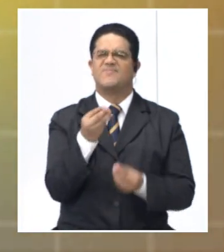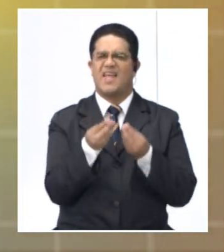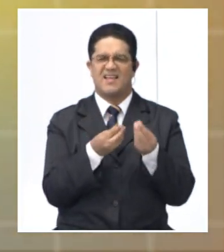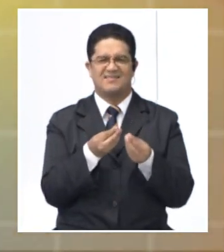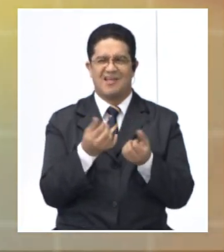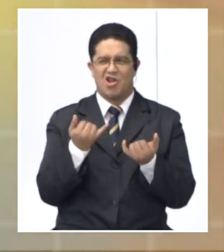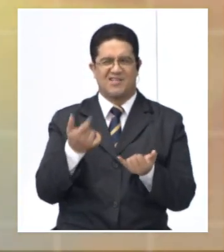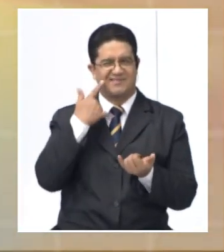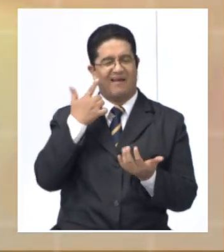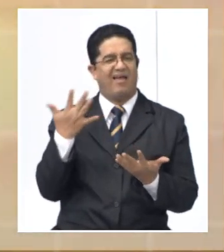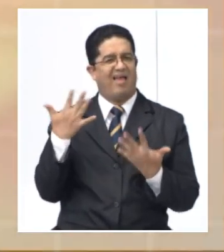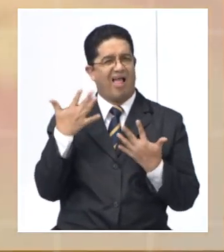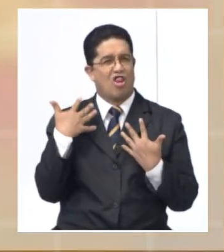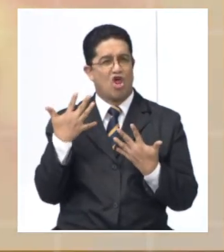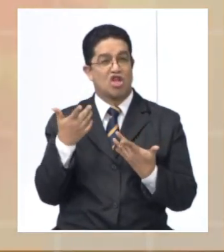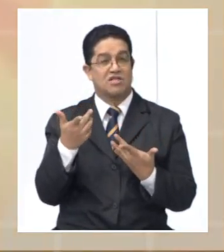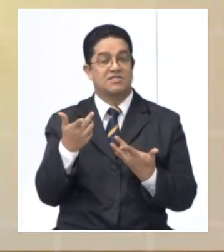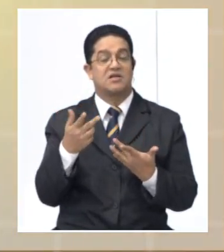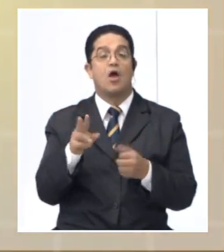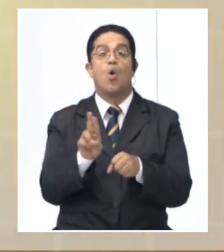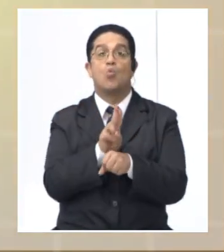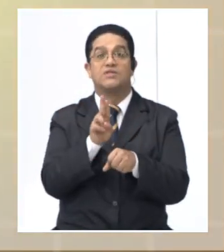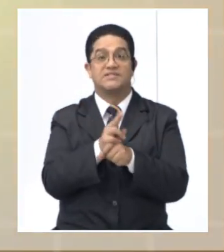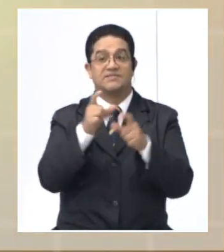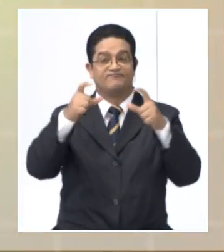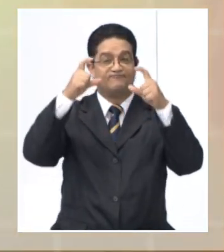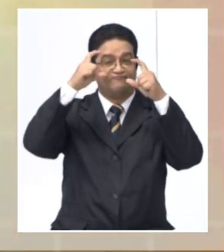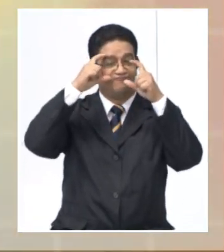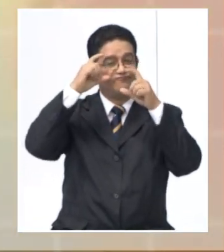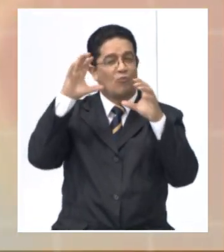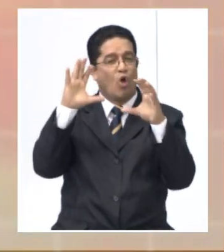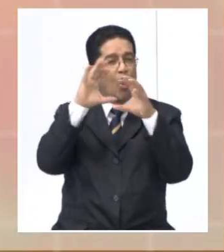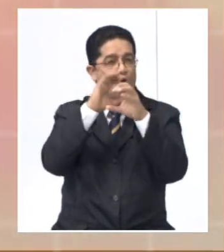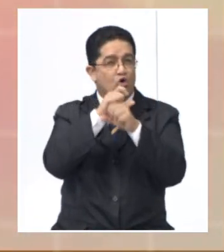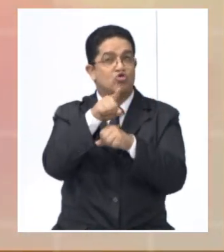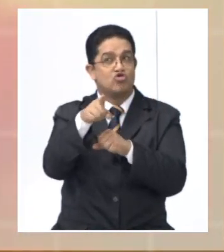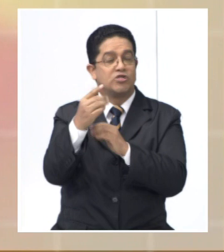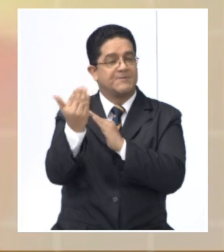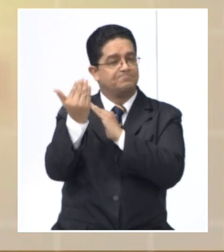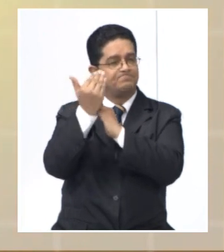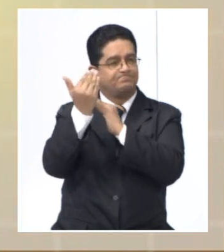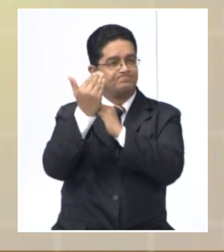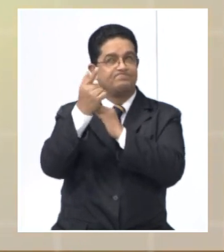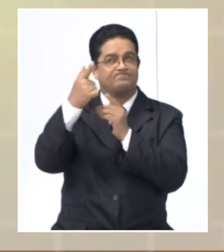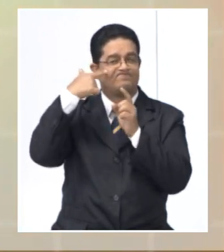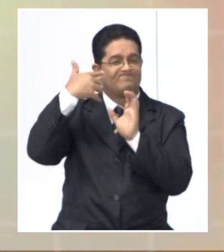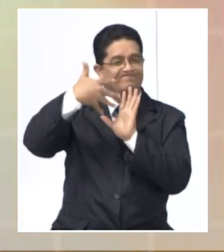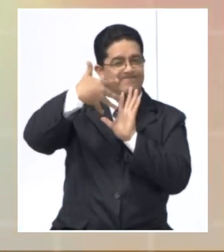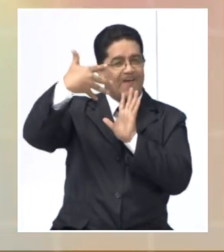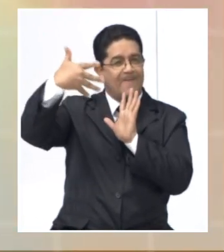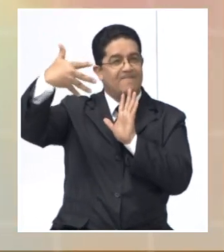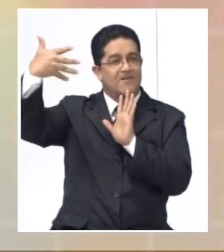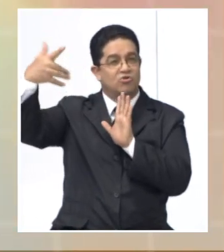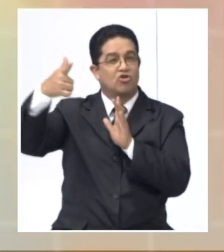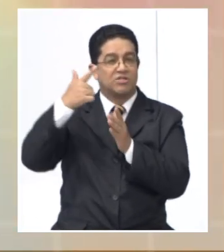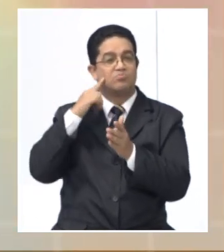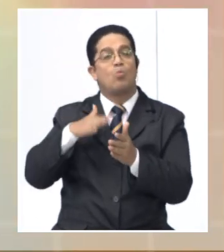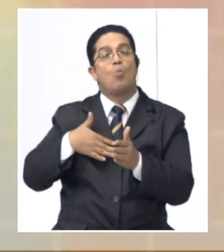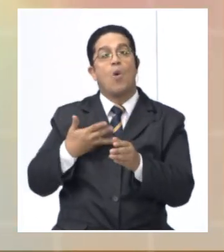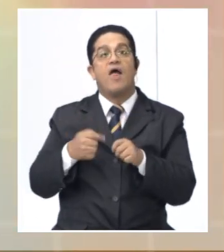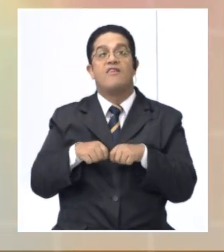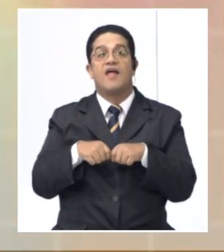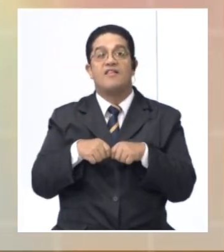la ola de calor? Utilizar lentes de sol. Esto asegura la protección de la radiación ultravioleta que puede